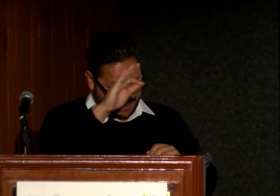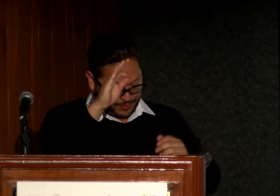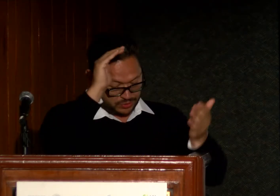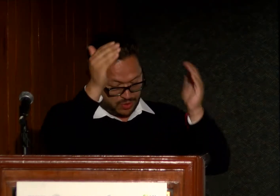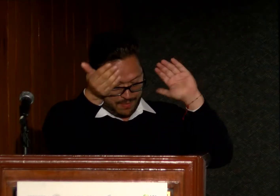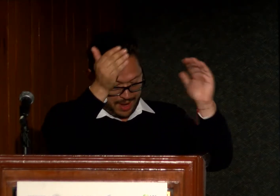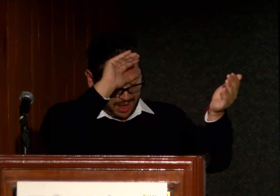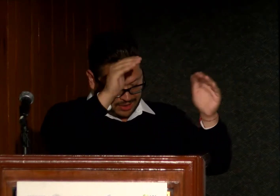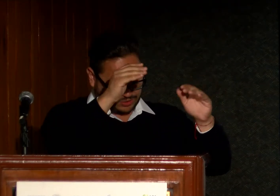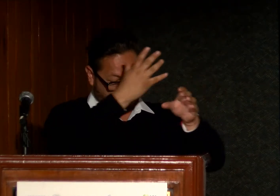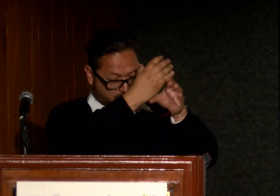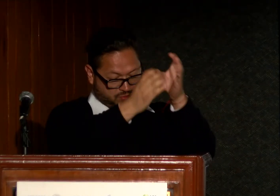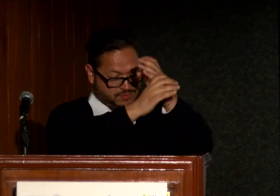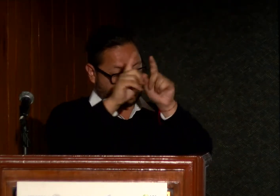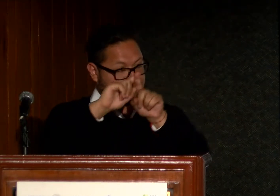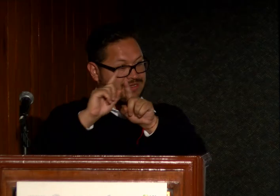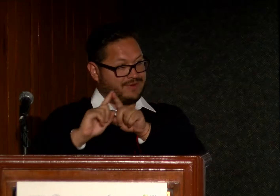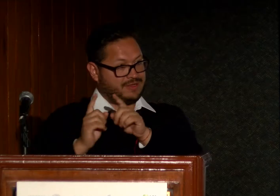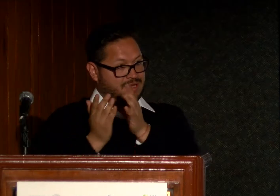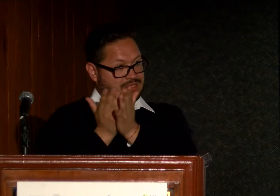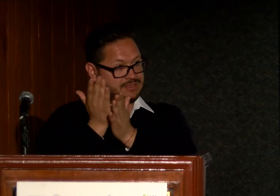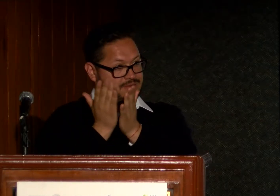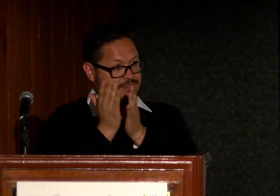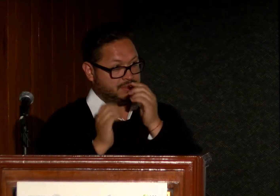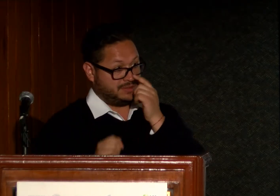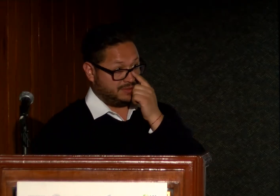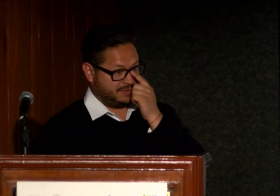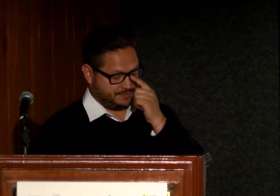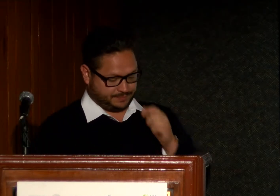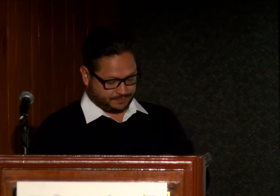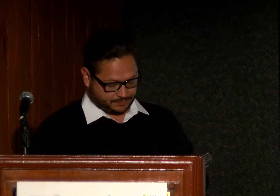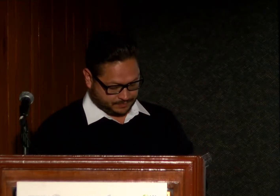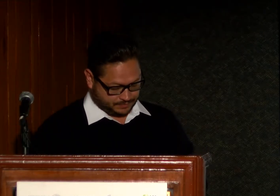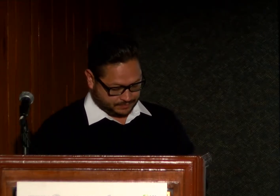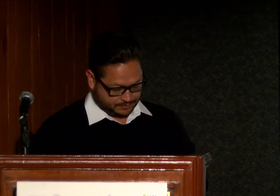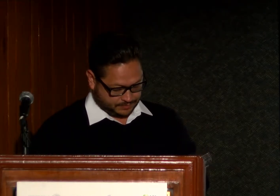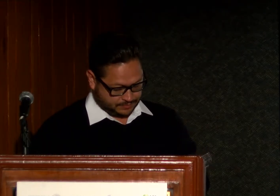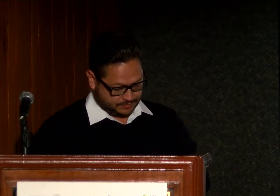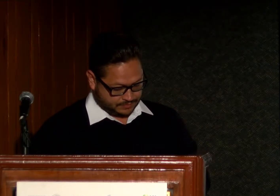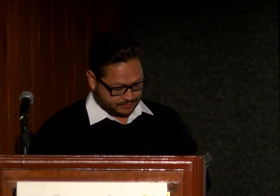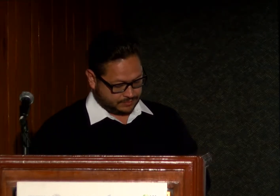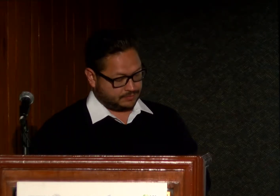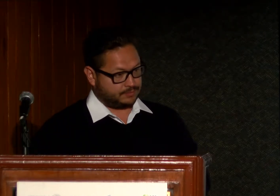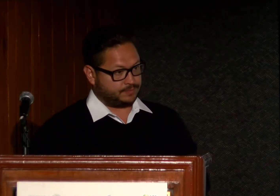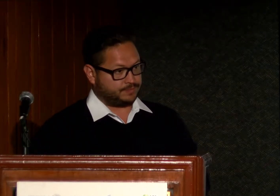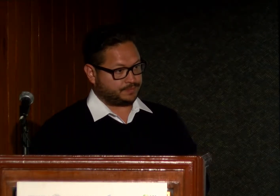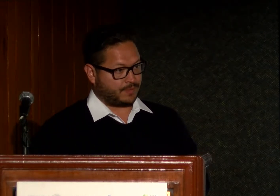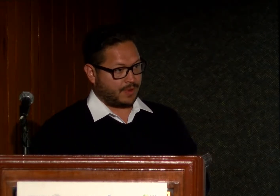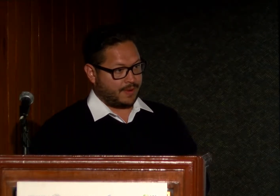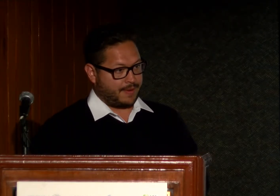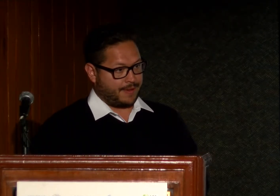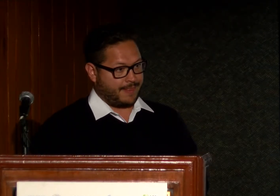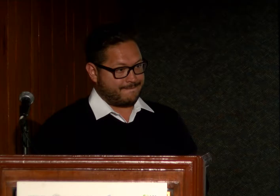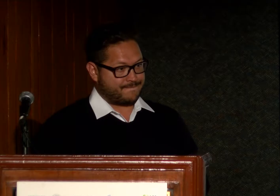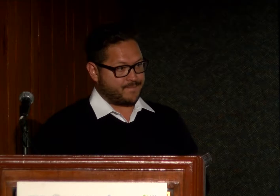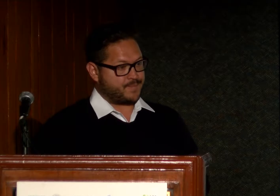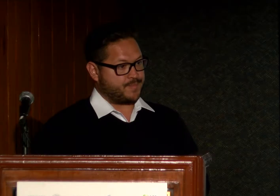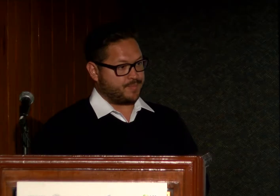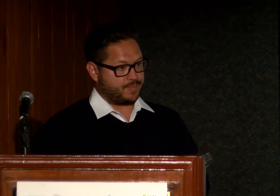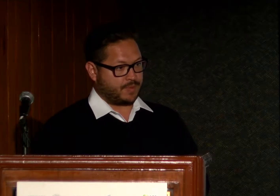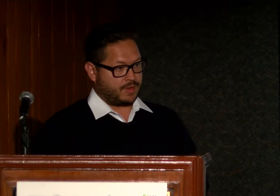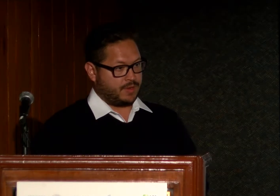lineamientos generales de accesibilidad, o qué decir del lanzamiento de la